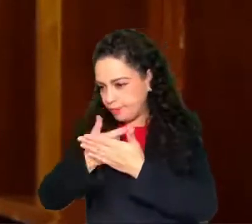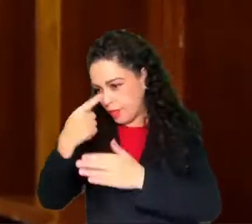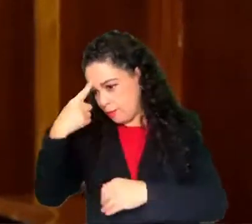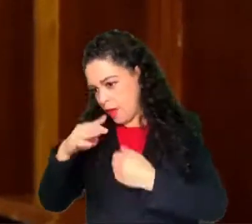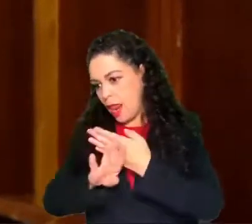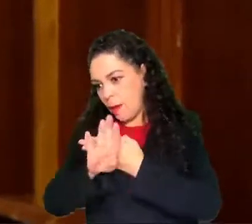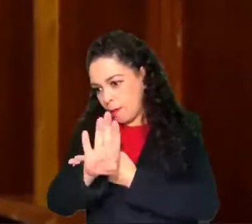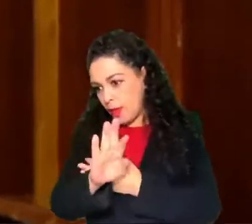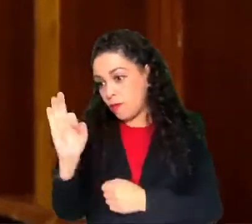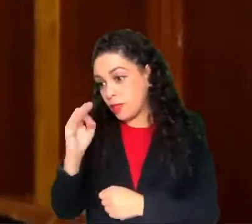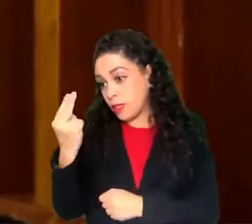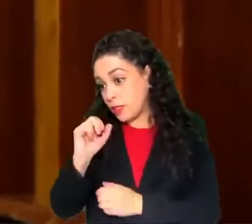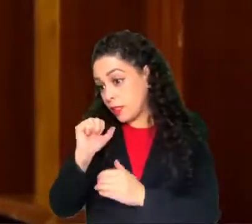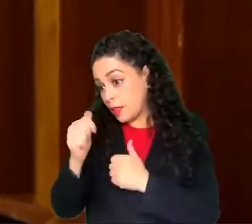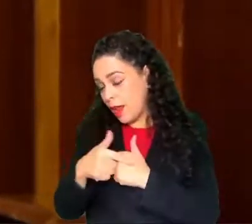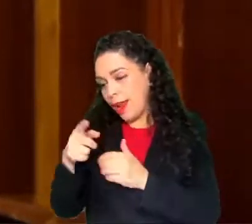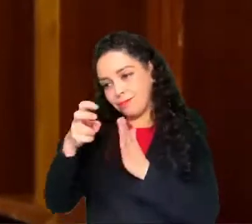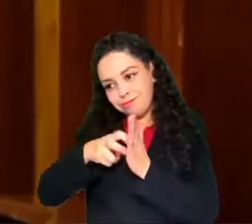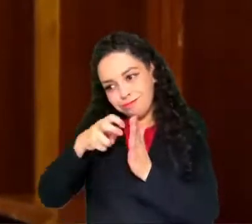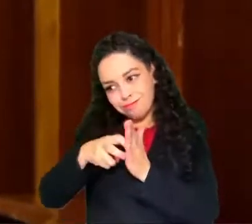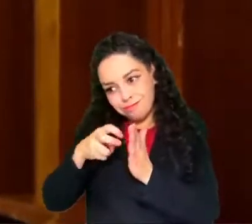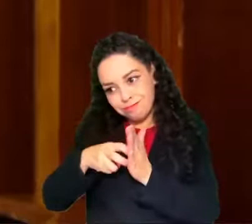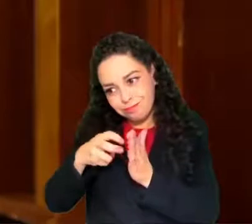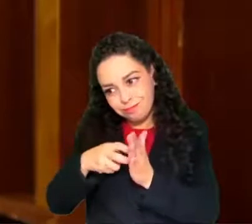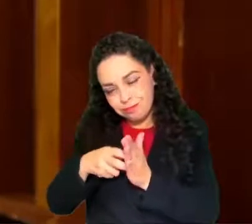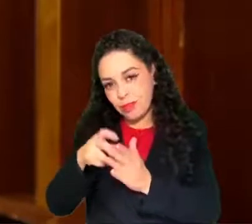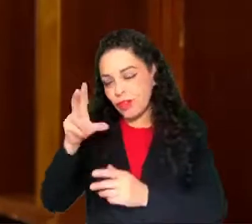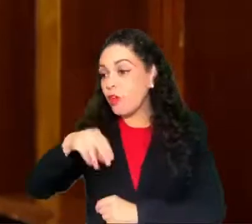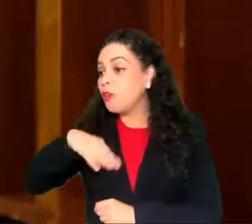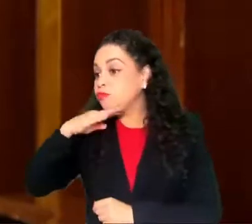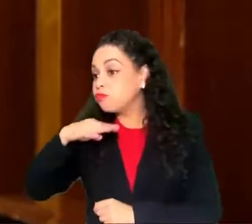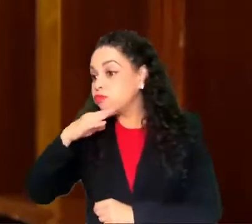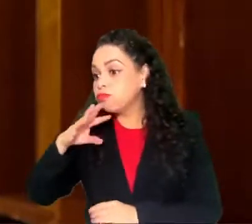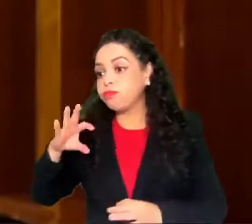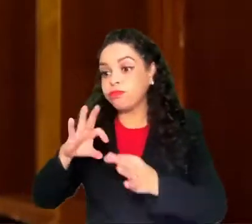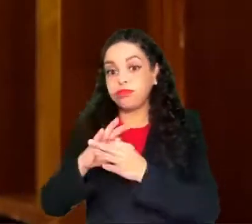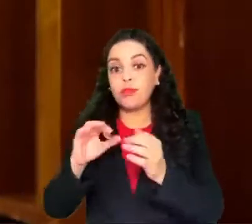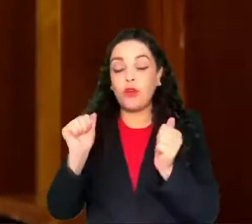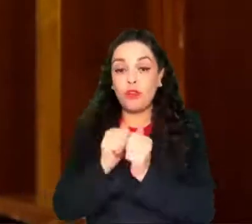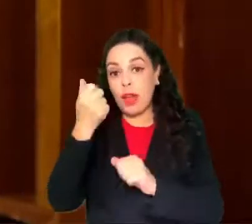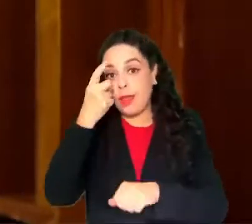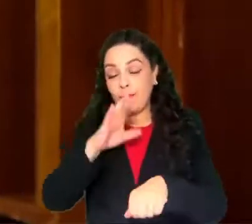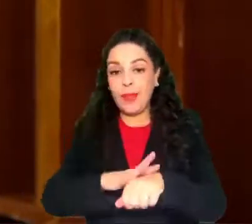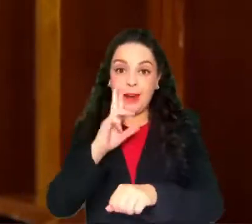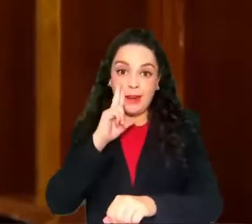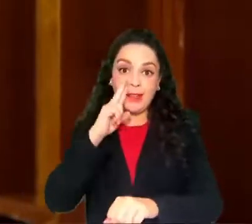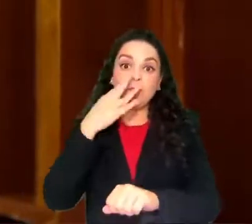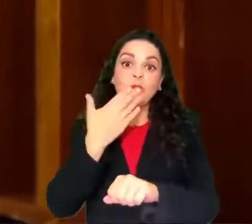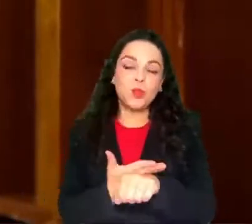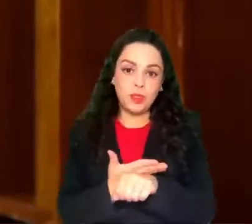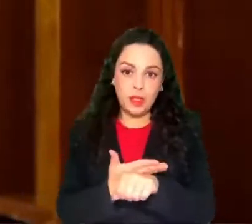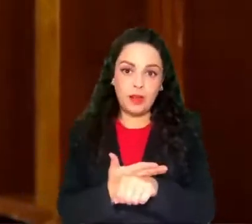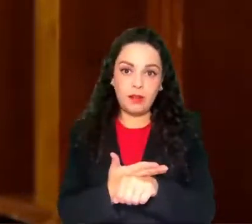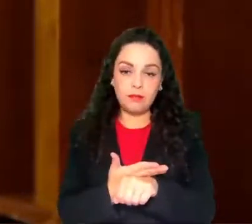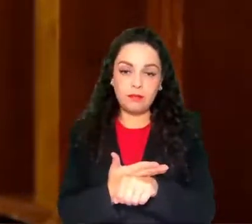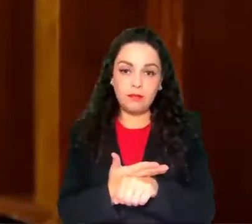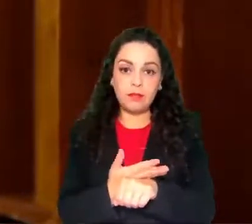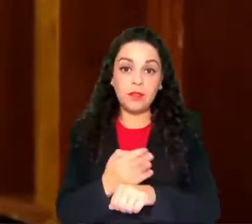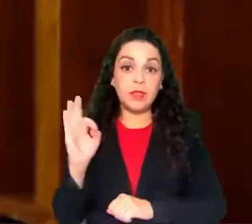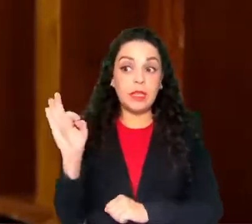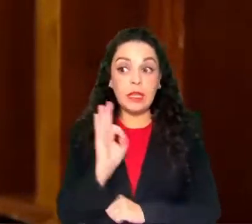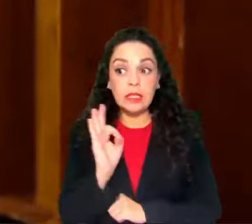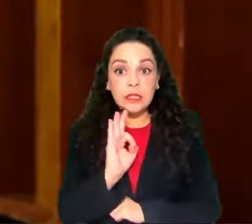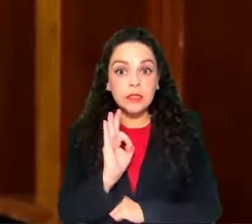pudieran constituir responsabilidades administrativas para sancionar aquellas distintas a las que se a las que son